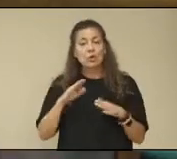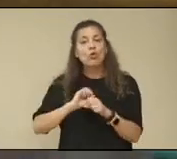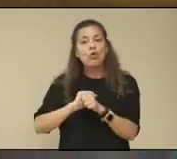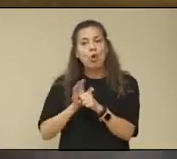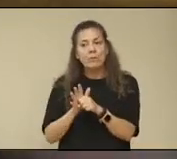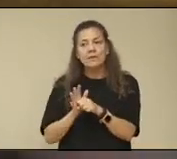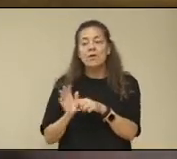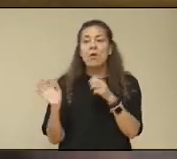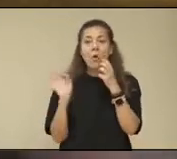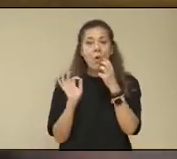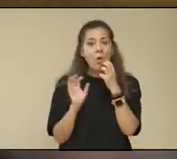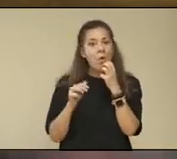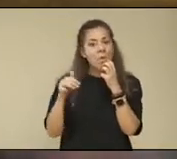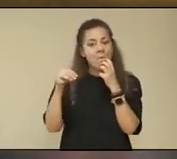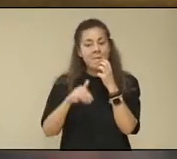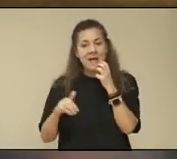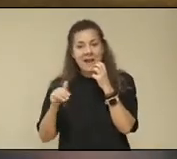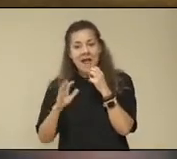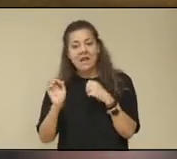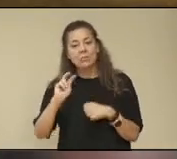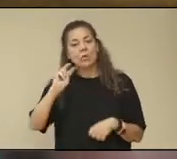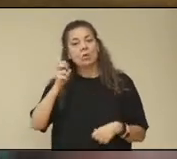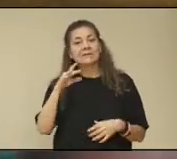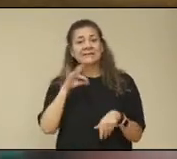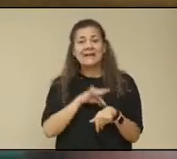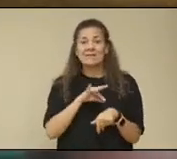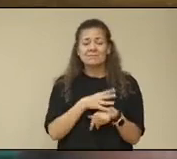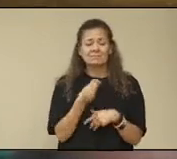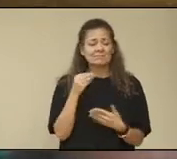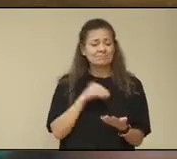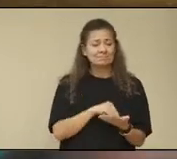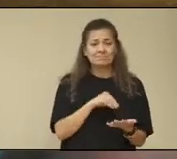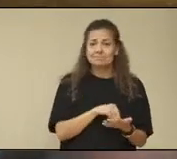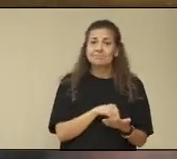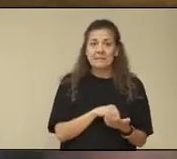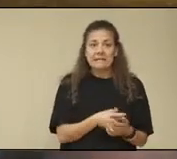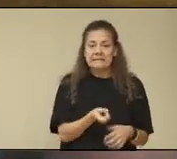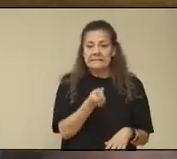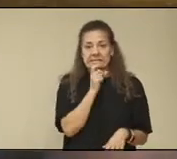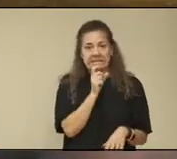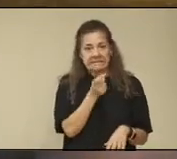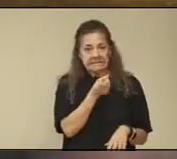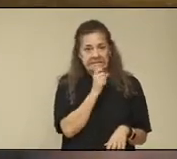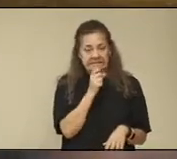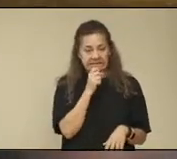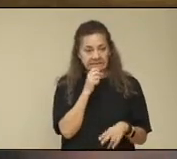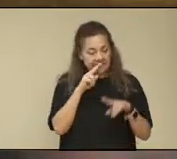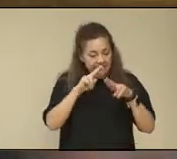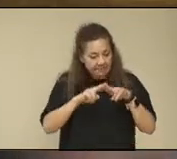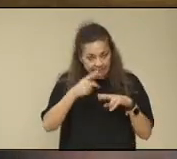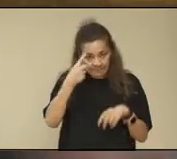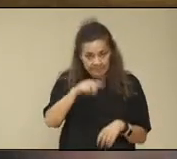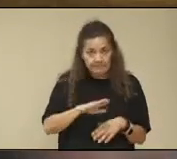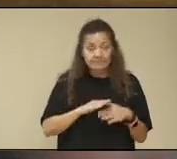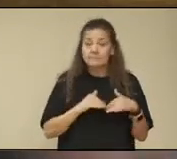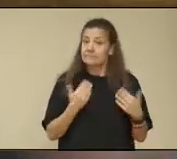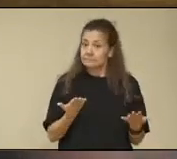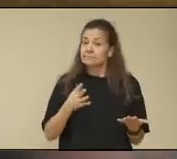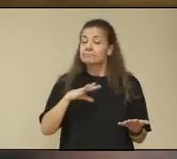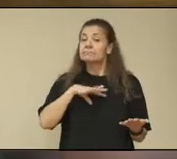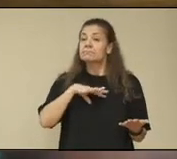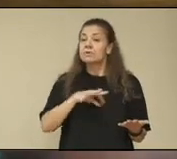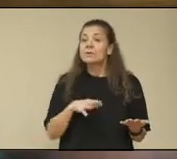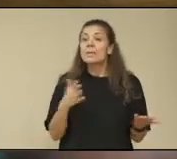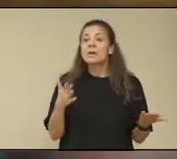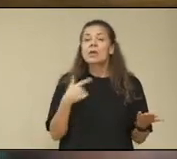o por malaria o por otras enfermedades, muchas veces son difíciles de evaluar. Entonces, posiblemente. Lo que pasa es